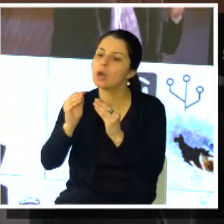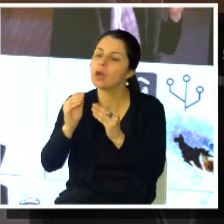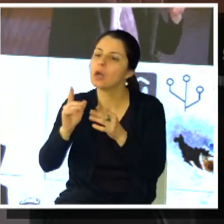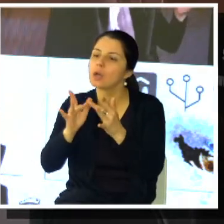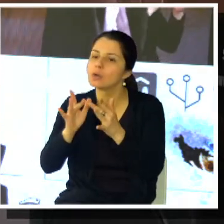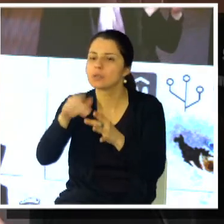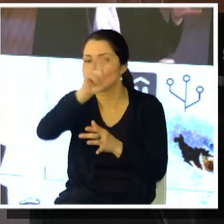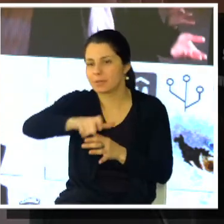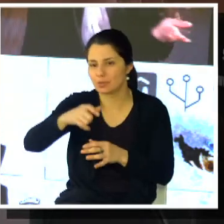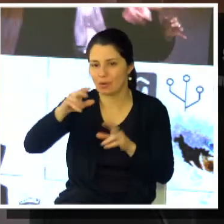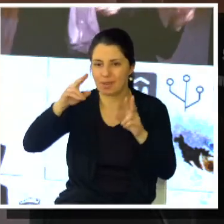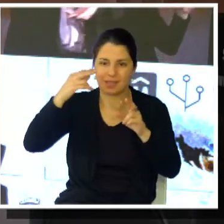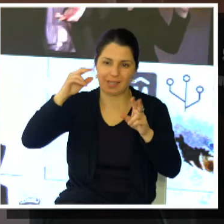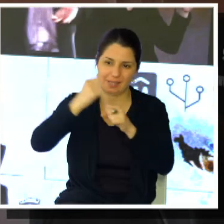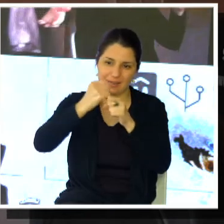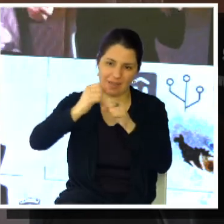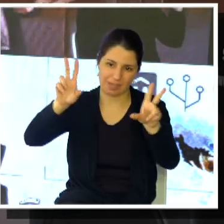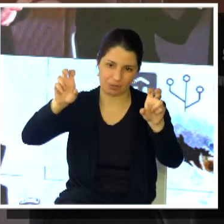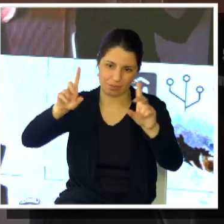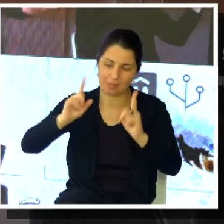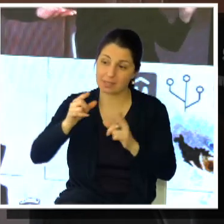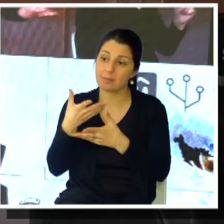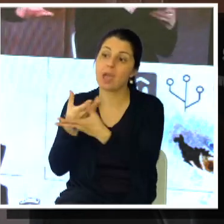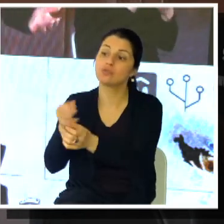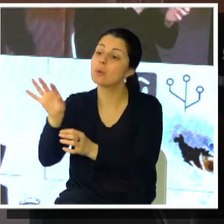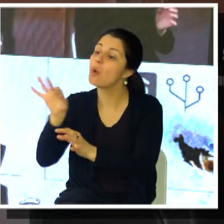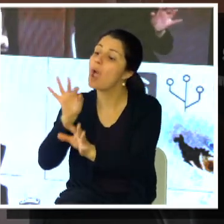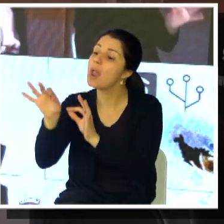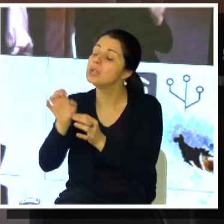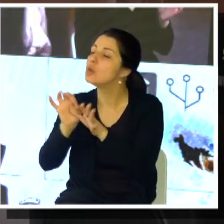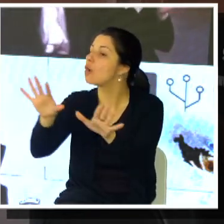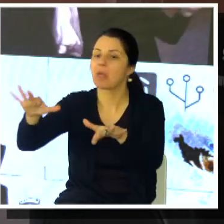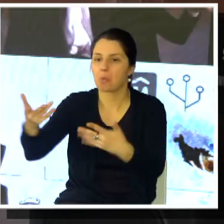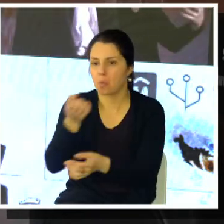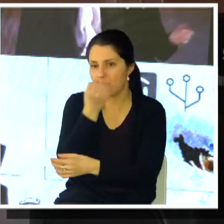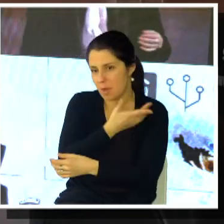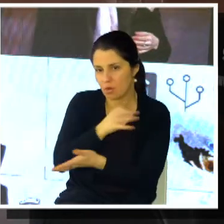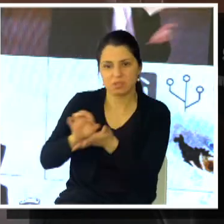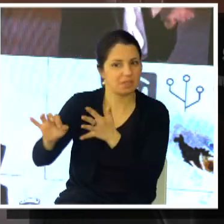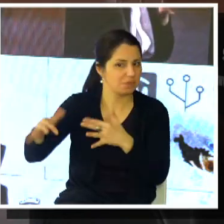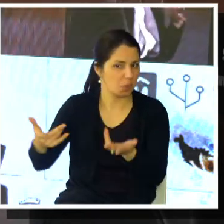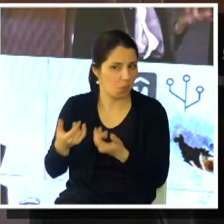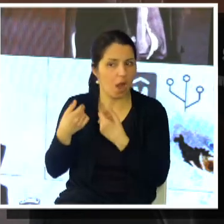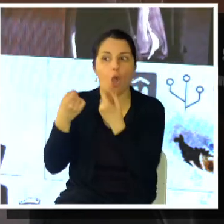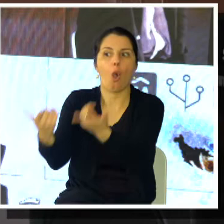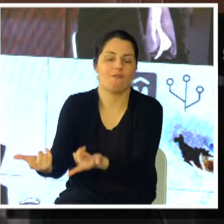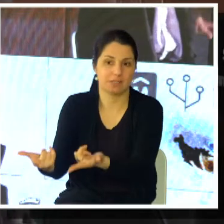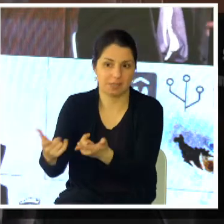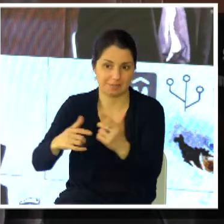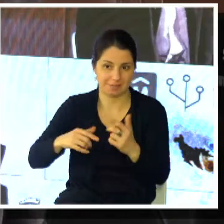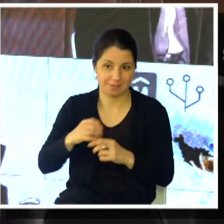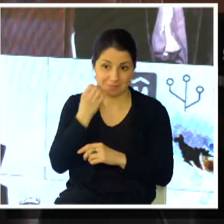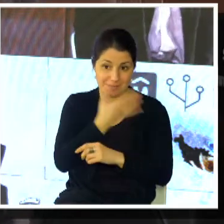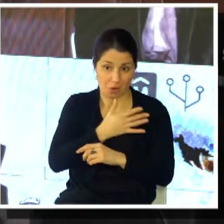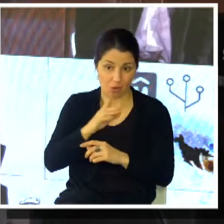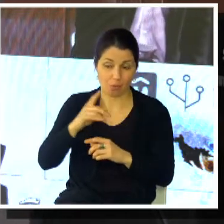tema. Seguramente los ayudemos también en el proceso de elección sobre qué red y qué servicio conviene ofrecerles en base a cuál sea el